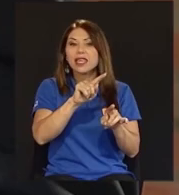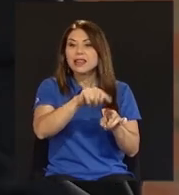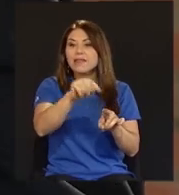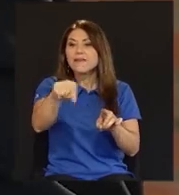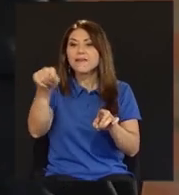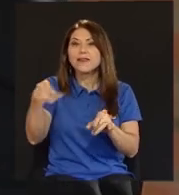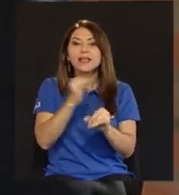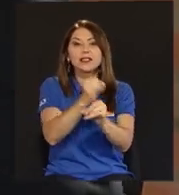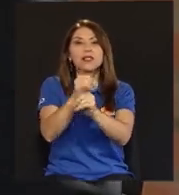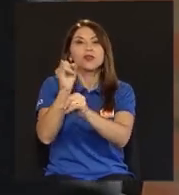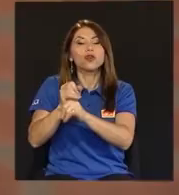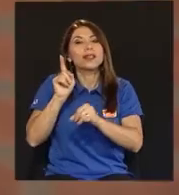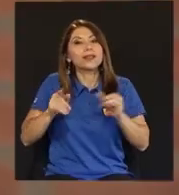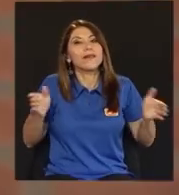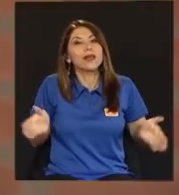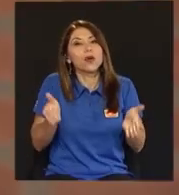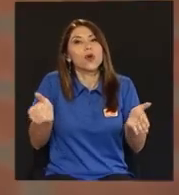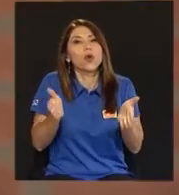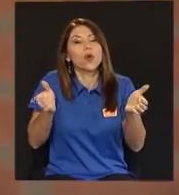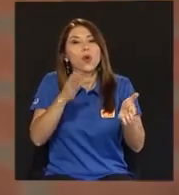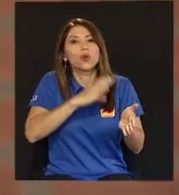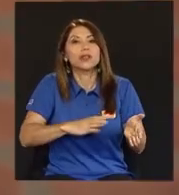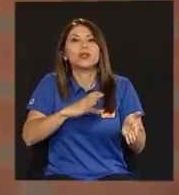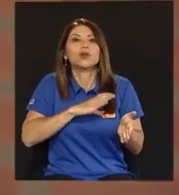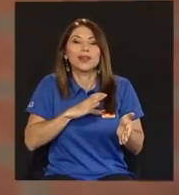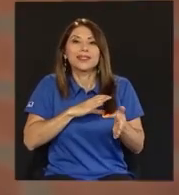de estabilidad macroeconómica, que son condiciones